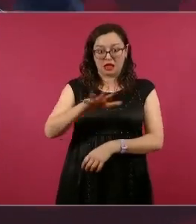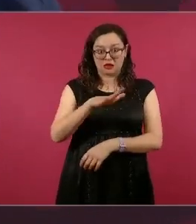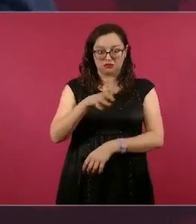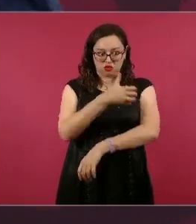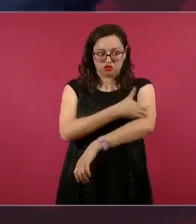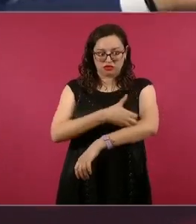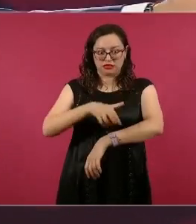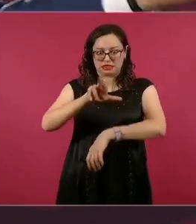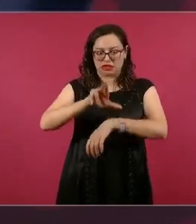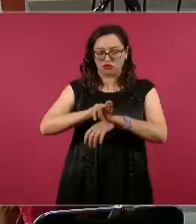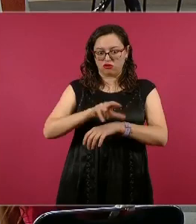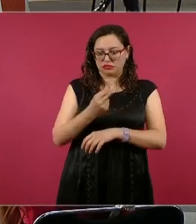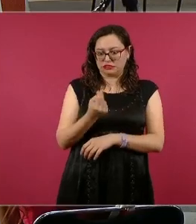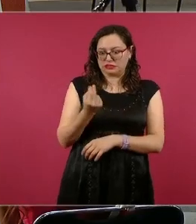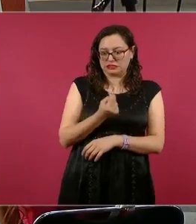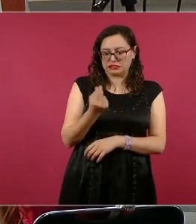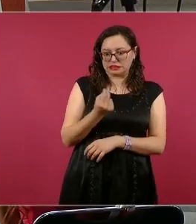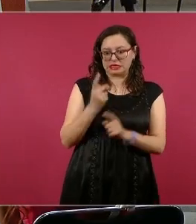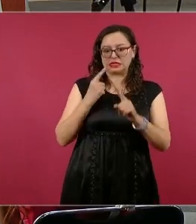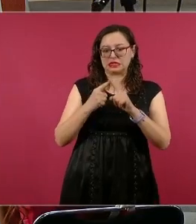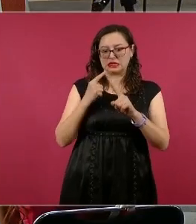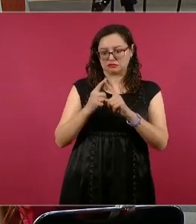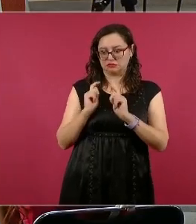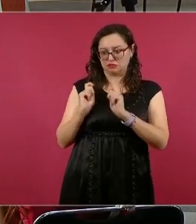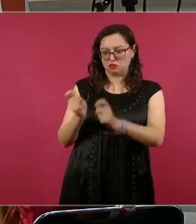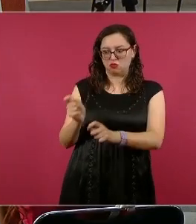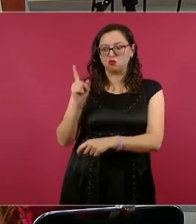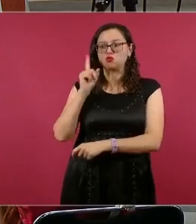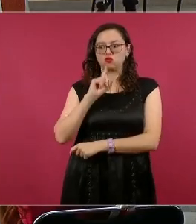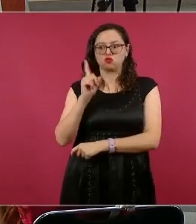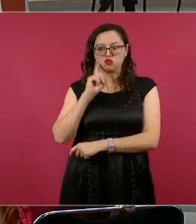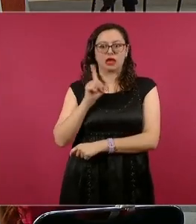doctora graduada seguramente